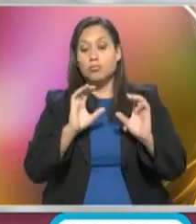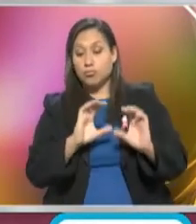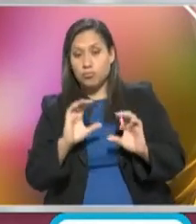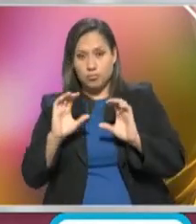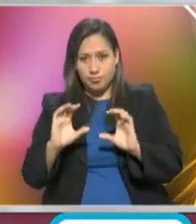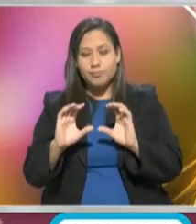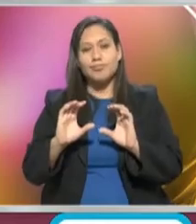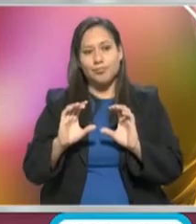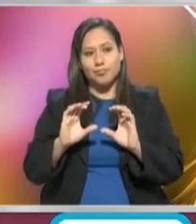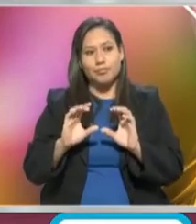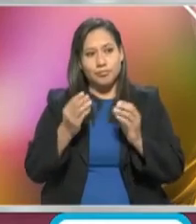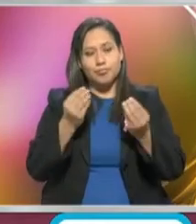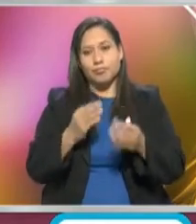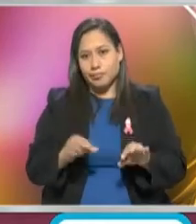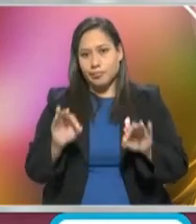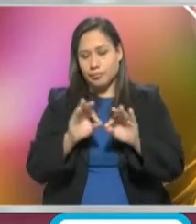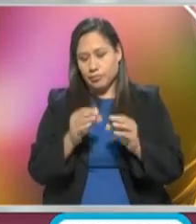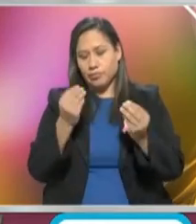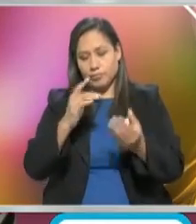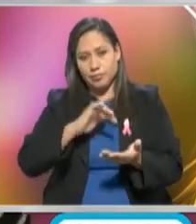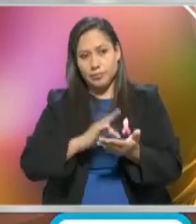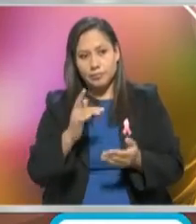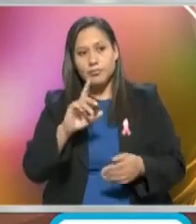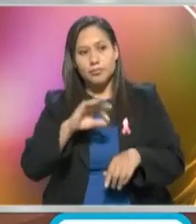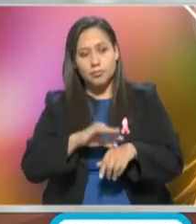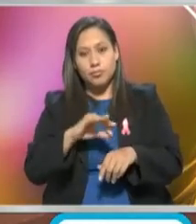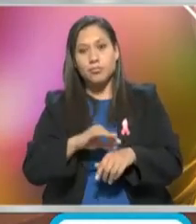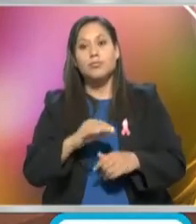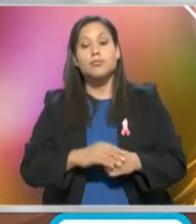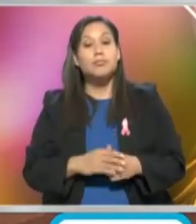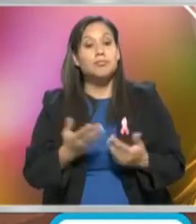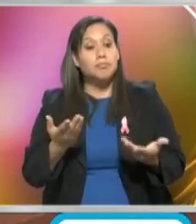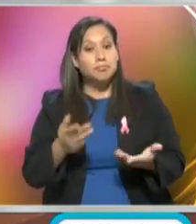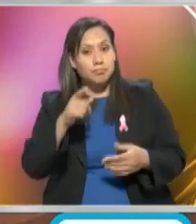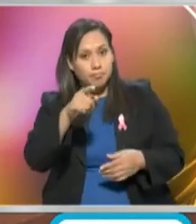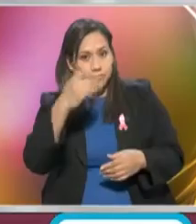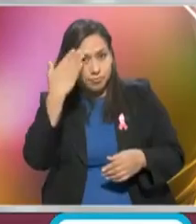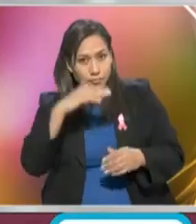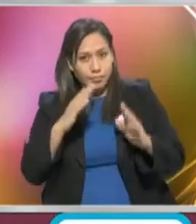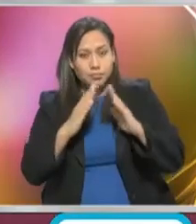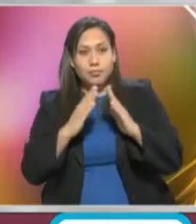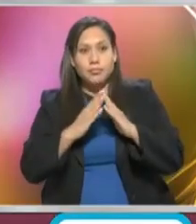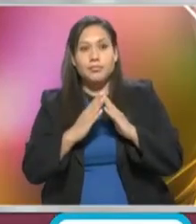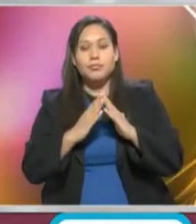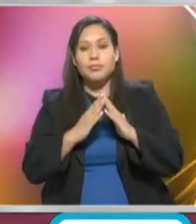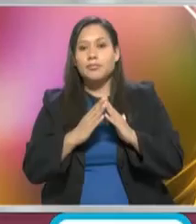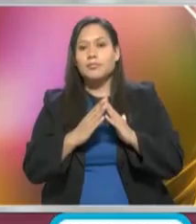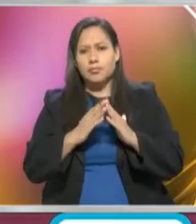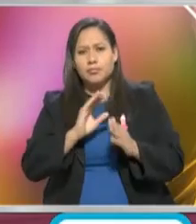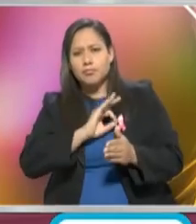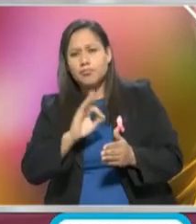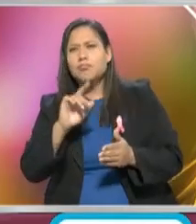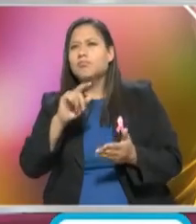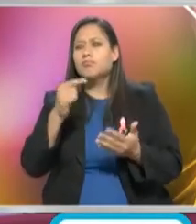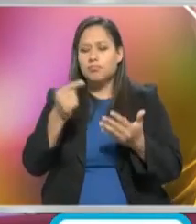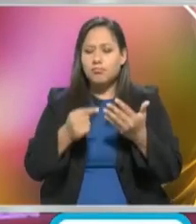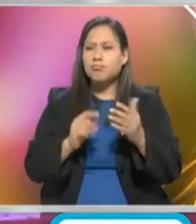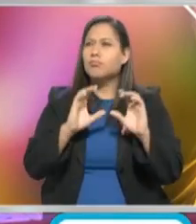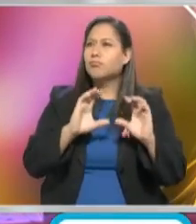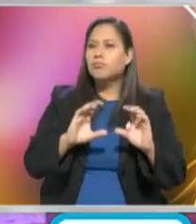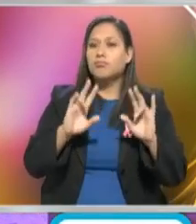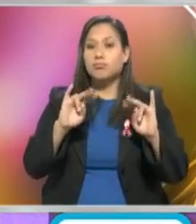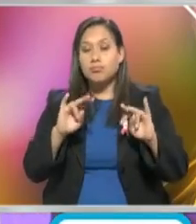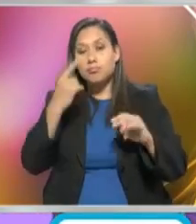cuidados, pues va a ser de suma importancia. Muchísimas gracias, doctor. No, gracias a Así que ustedes todos en casa pueden tomar ciertas